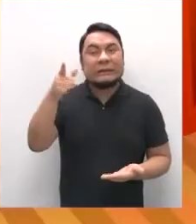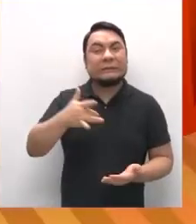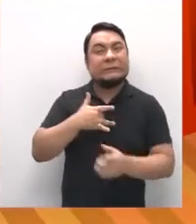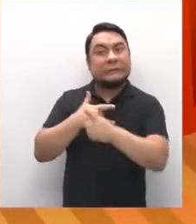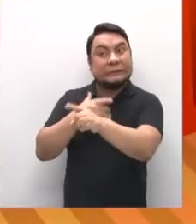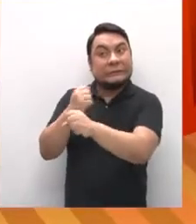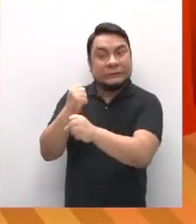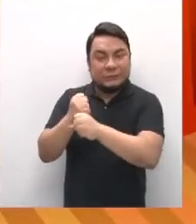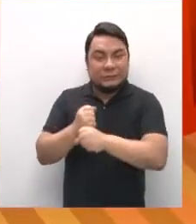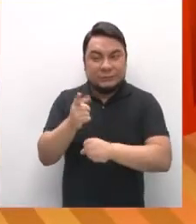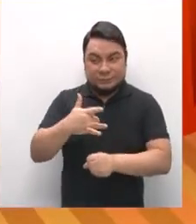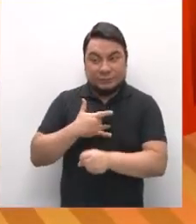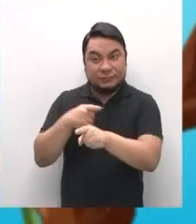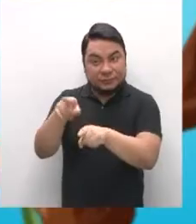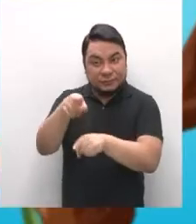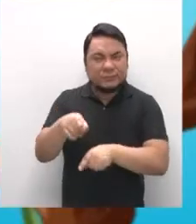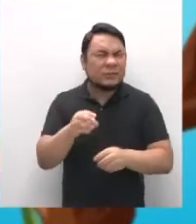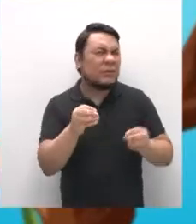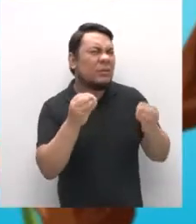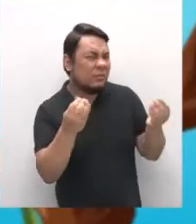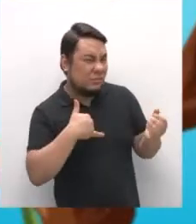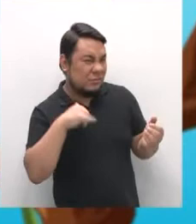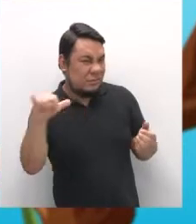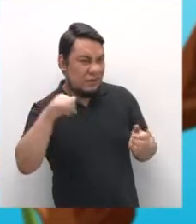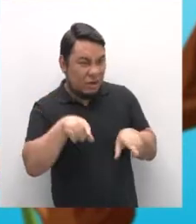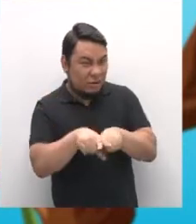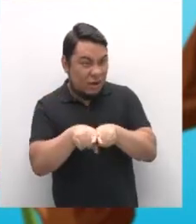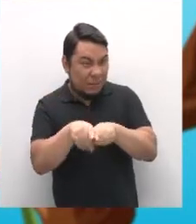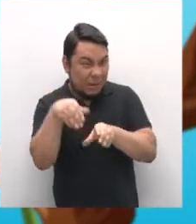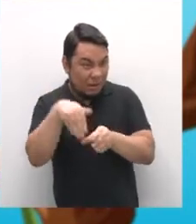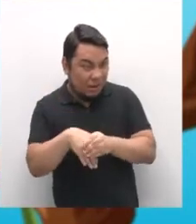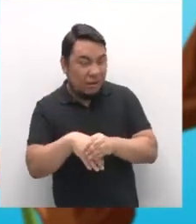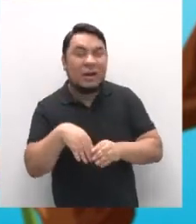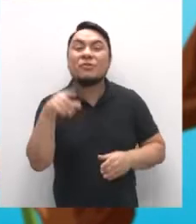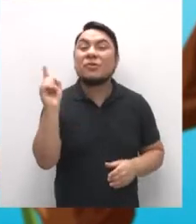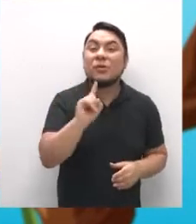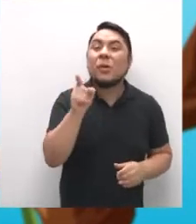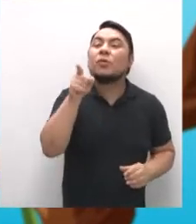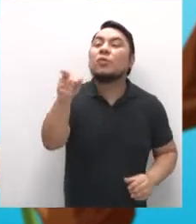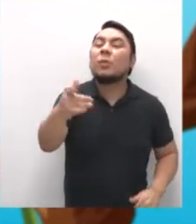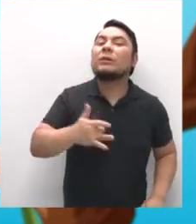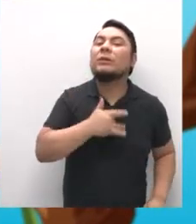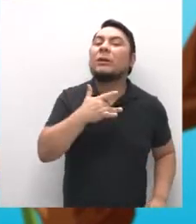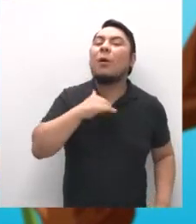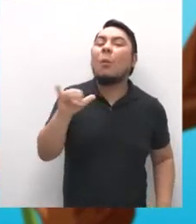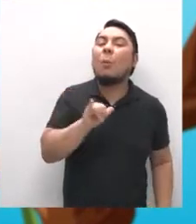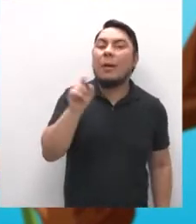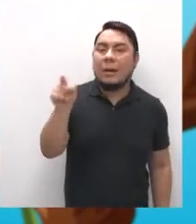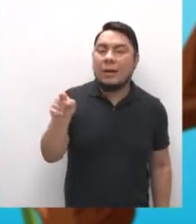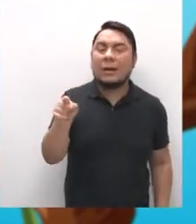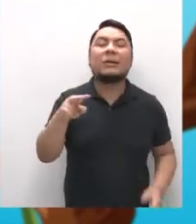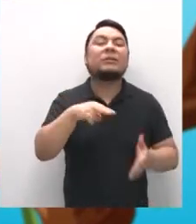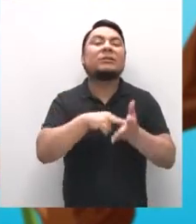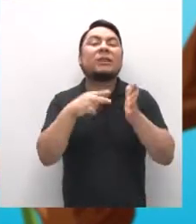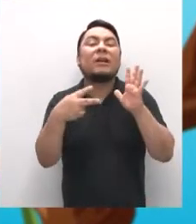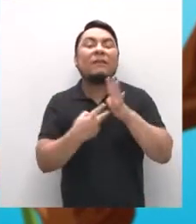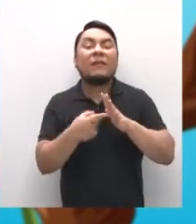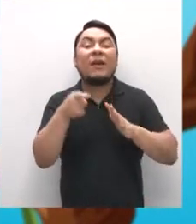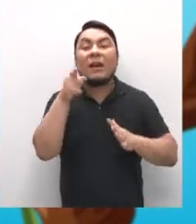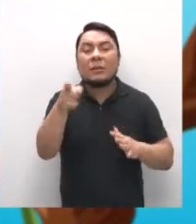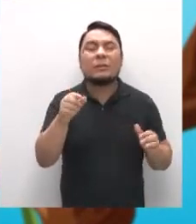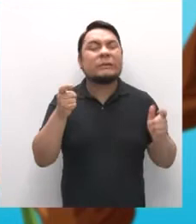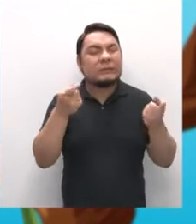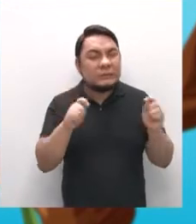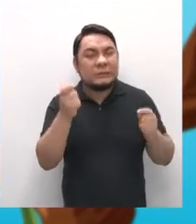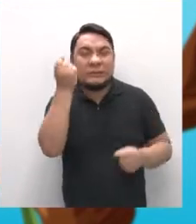zapatos. ¿Que me ponga sus zapatos? No, que te pongas en sus zapatos. Eso quiere decir que intentes